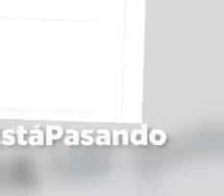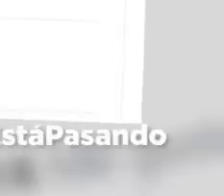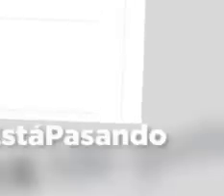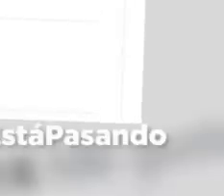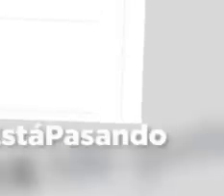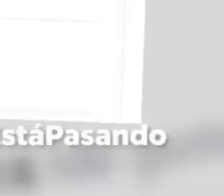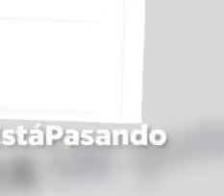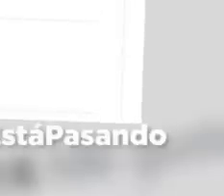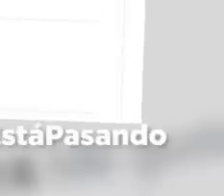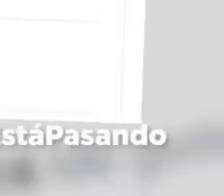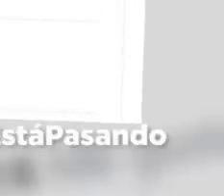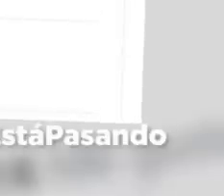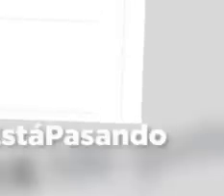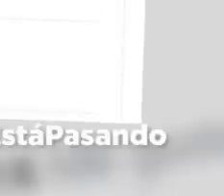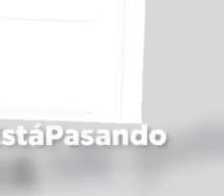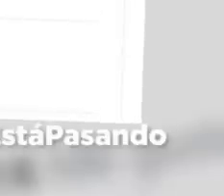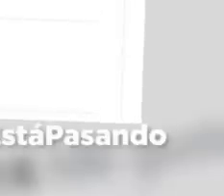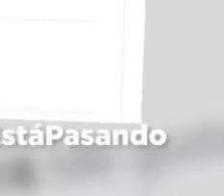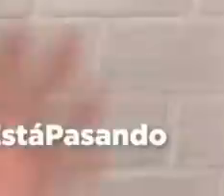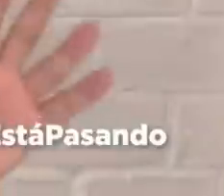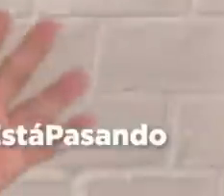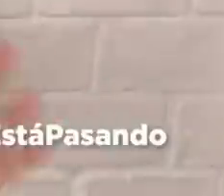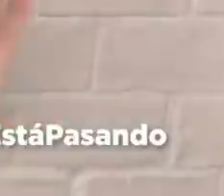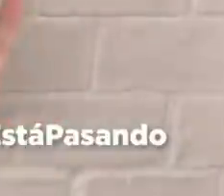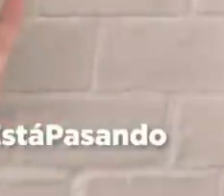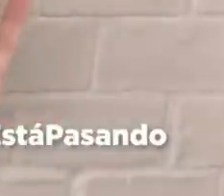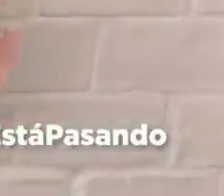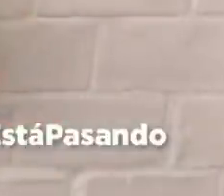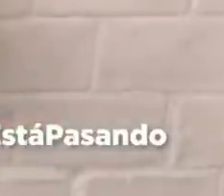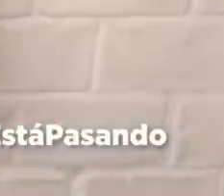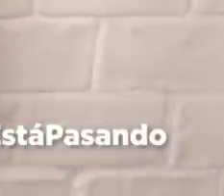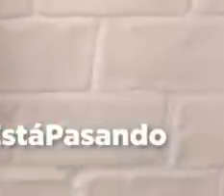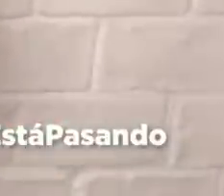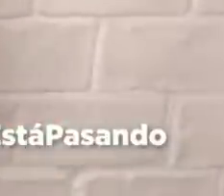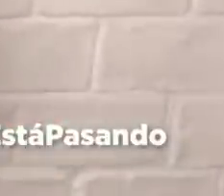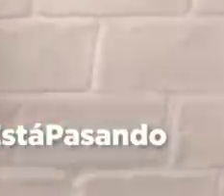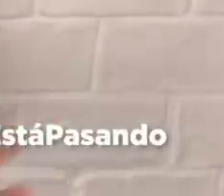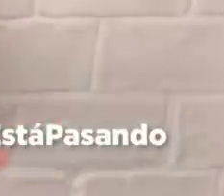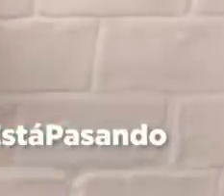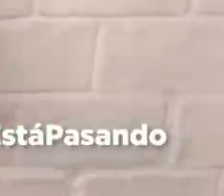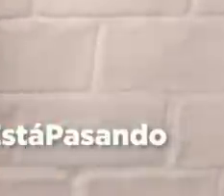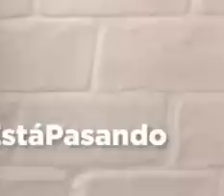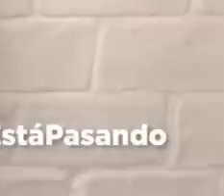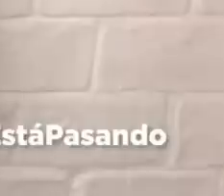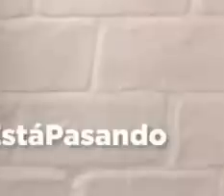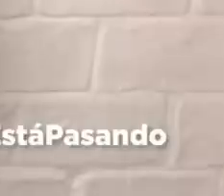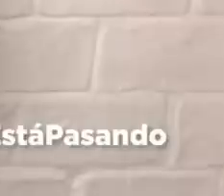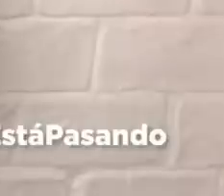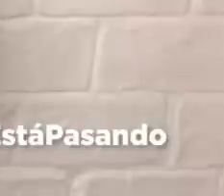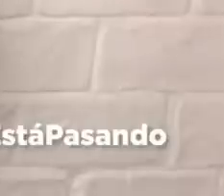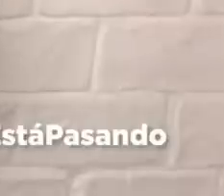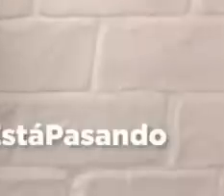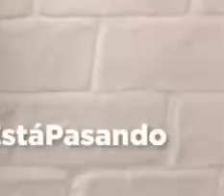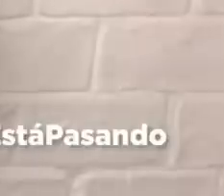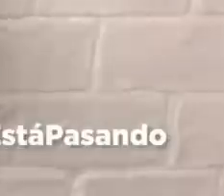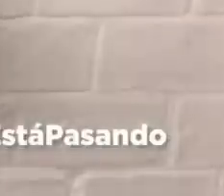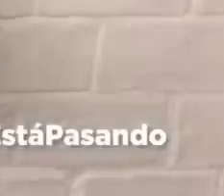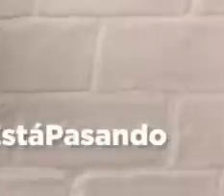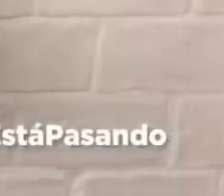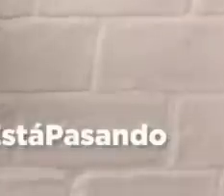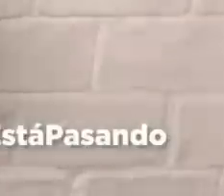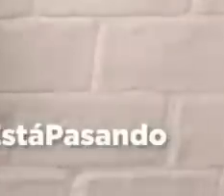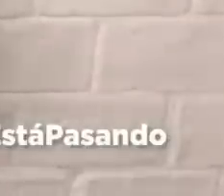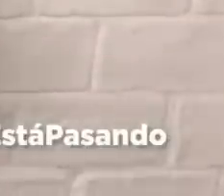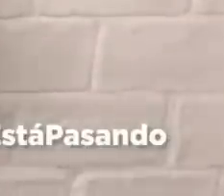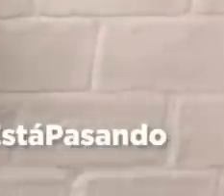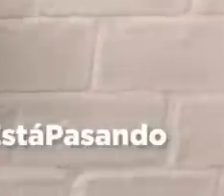6:15 de la tarde del 1 de mayo. Y bueno, muchas cosas para decir al respecto. La primera, dice José Pedro Damiani